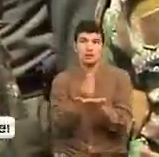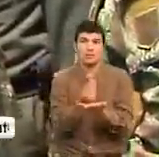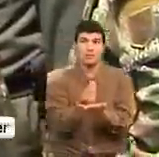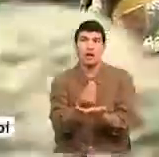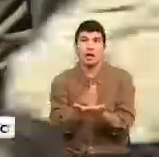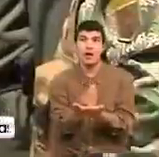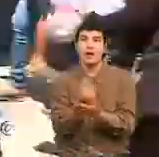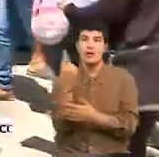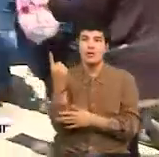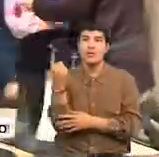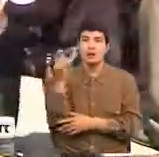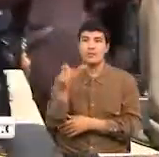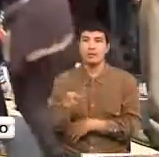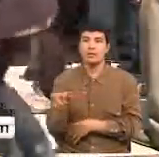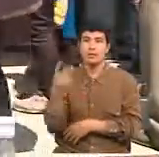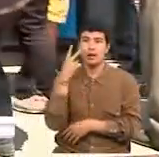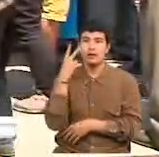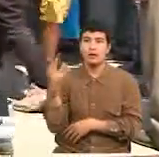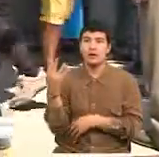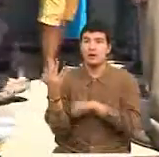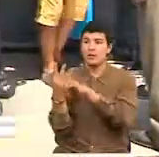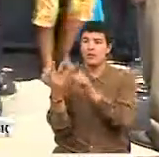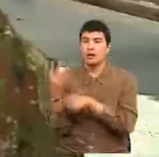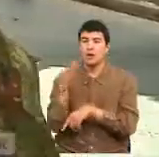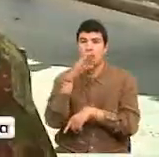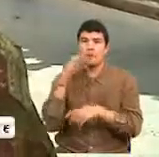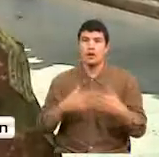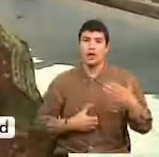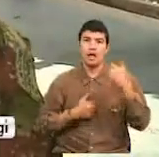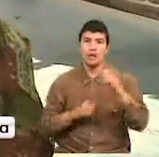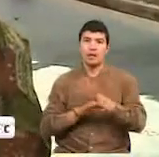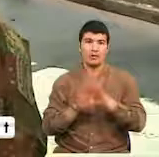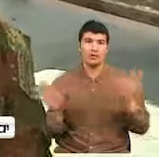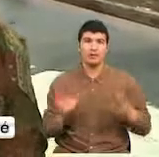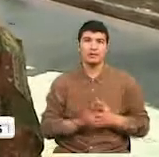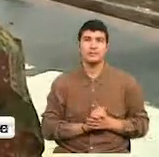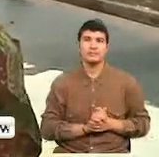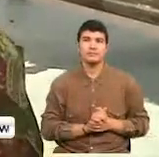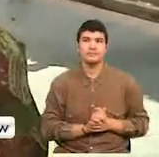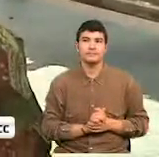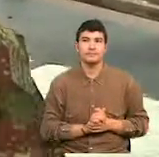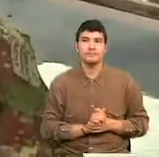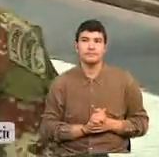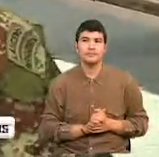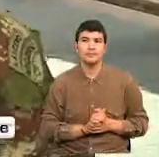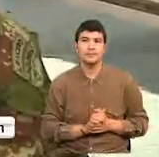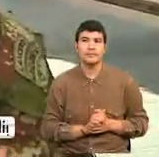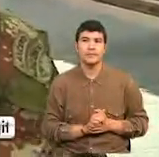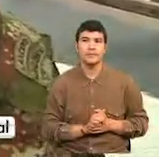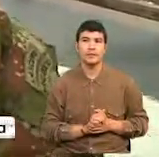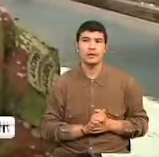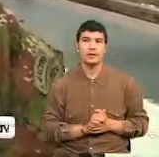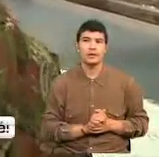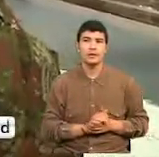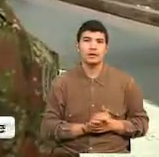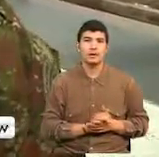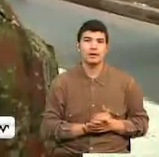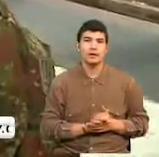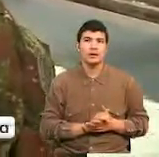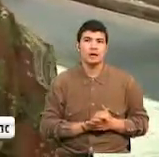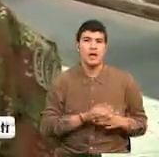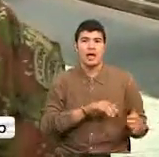que una sola persona habría visto a cuatro hombres armados. De su punto de preconcentración, avanza hasta la vereda del 60